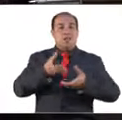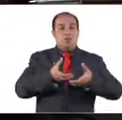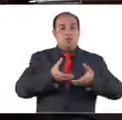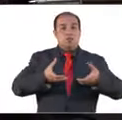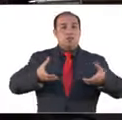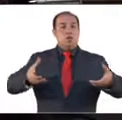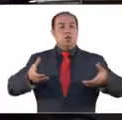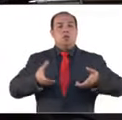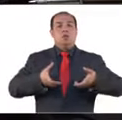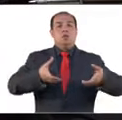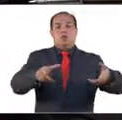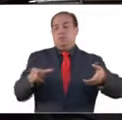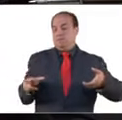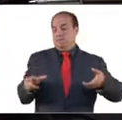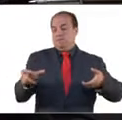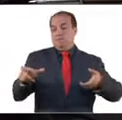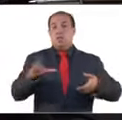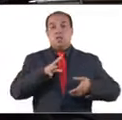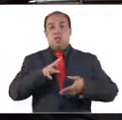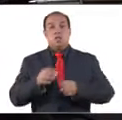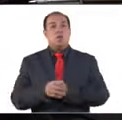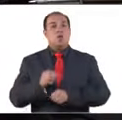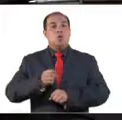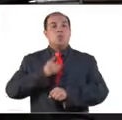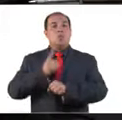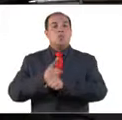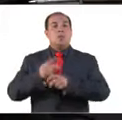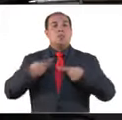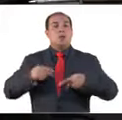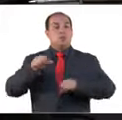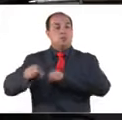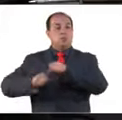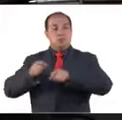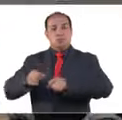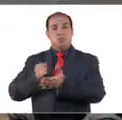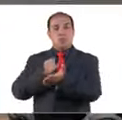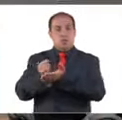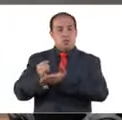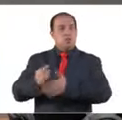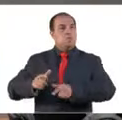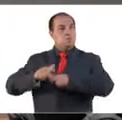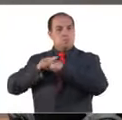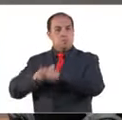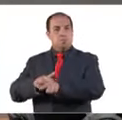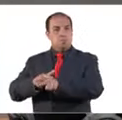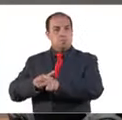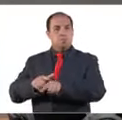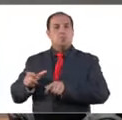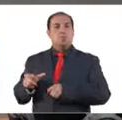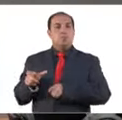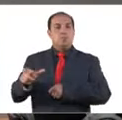que no tenía un impacto y al revés el impacto era positivo en términos de darle una opción a los ciclistas, por eso se decidió mantener esa ciclovía. Ok,